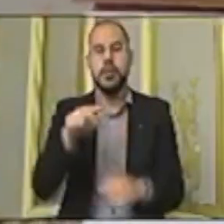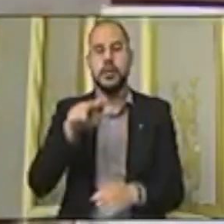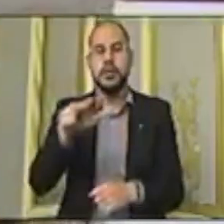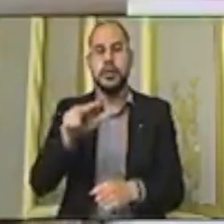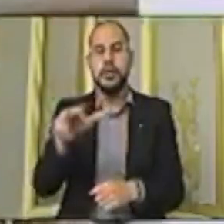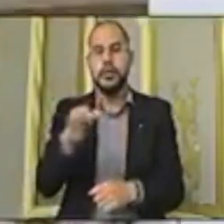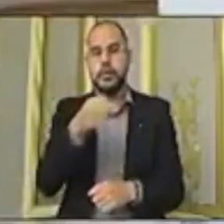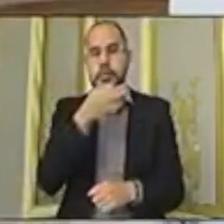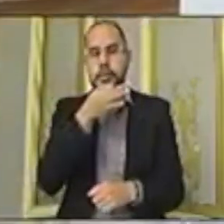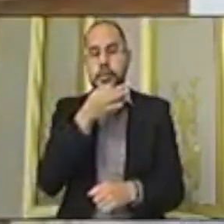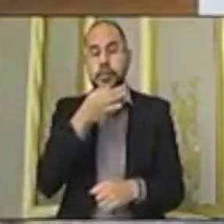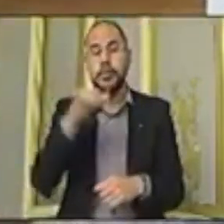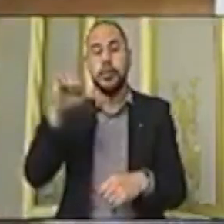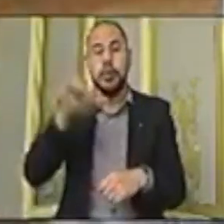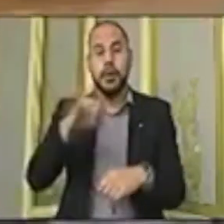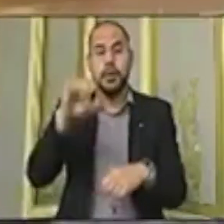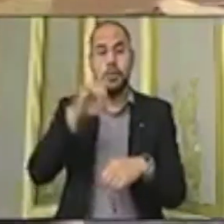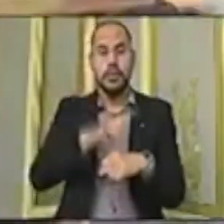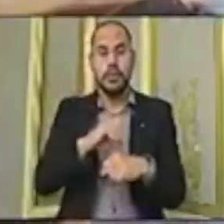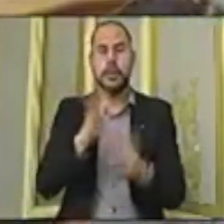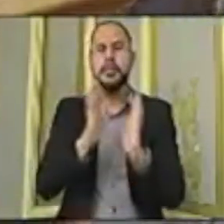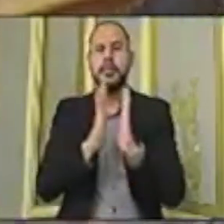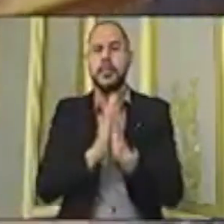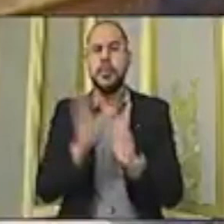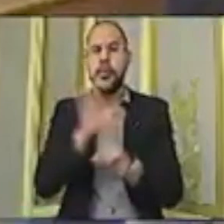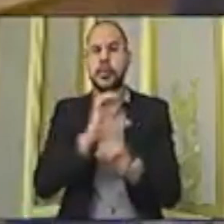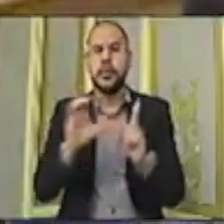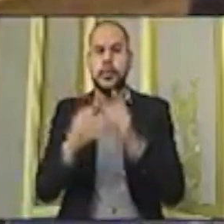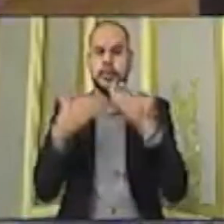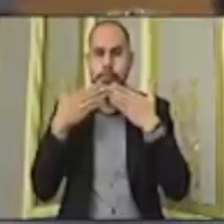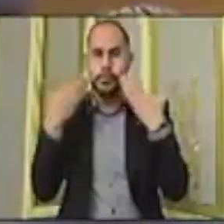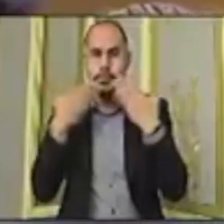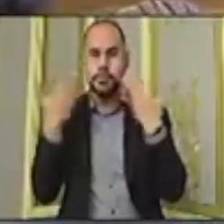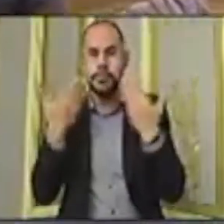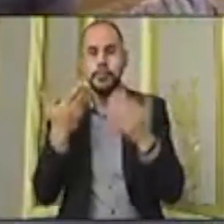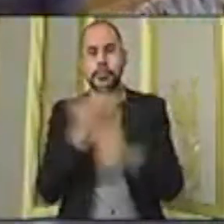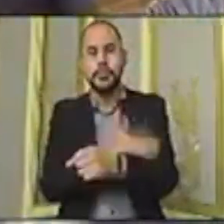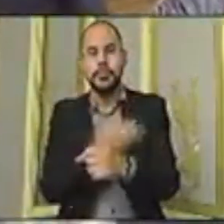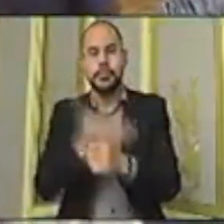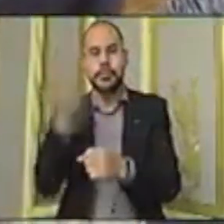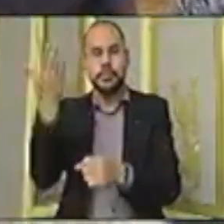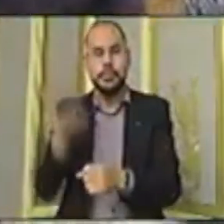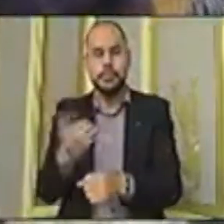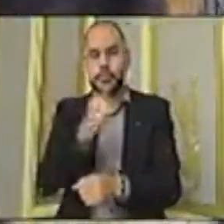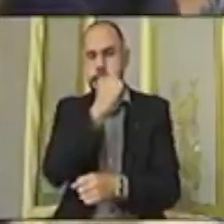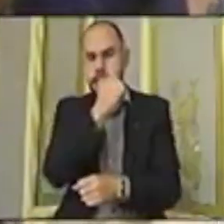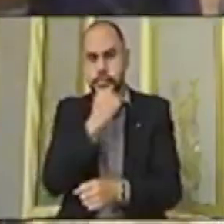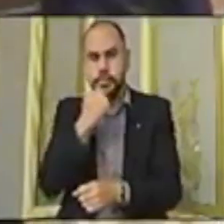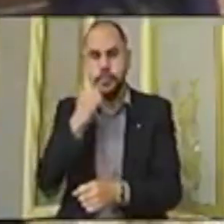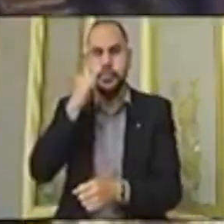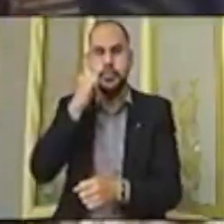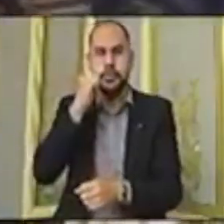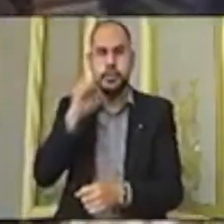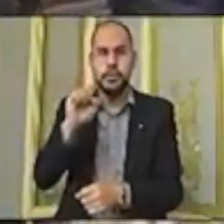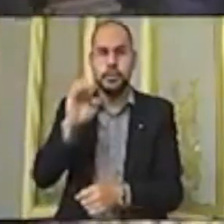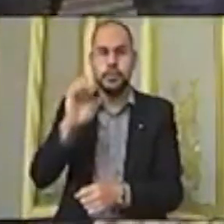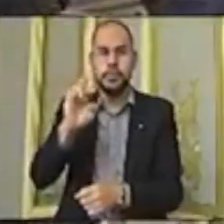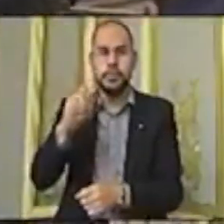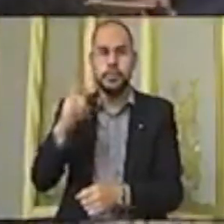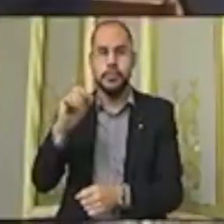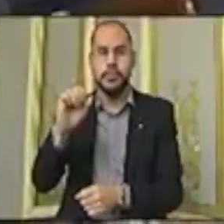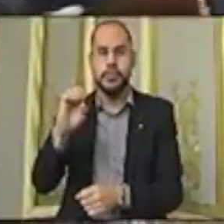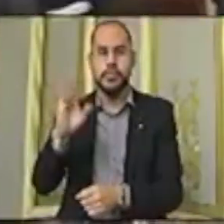2:18 de este día. Solicito a la Comisión de Cortesía acompañen al ciudadano Sergio Salomón Céspedes